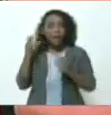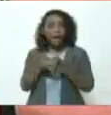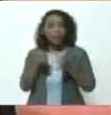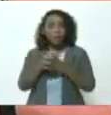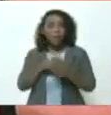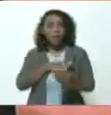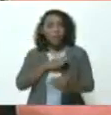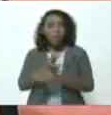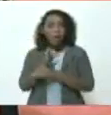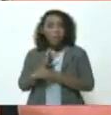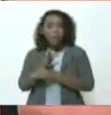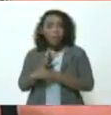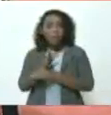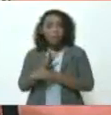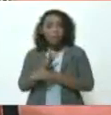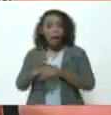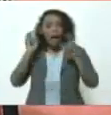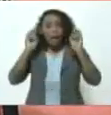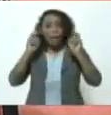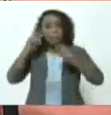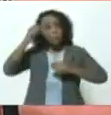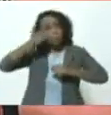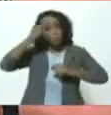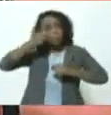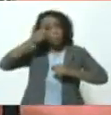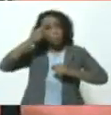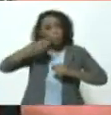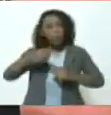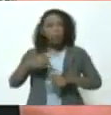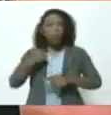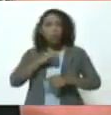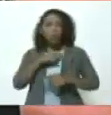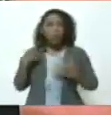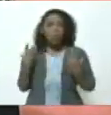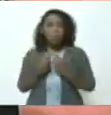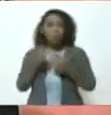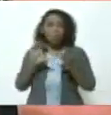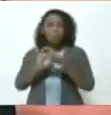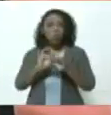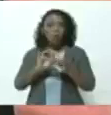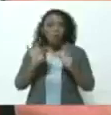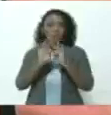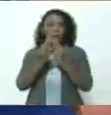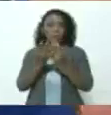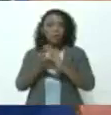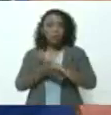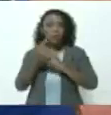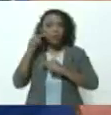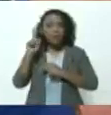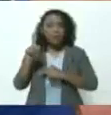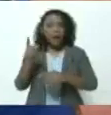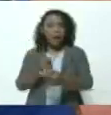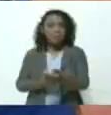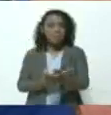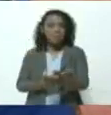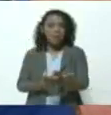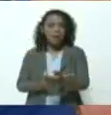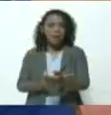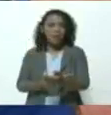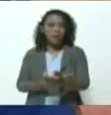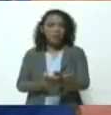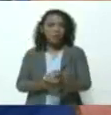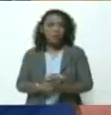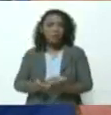fuimos al set de grabación, había una unión familiar, era como mi familia, eran como mis hermanos, y